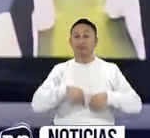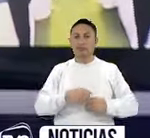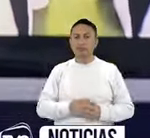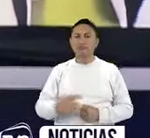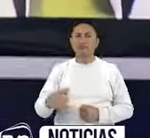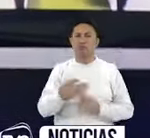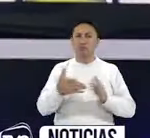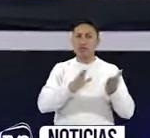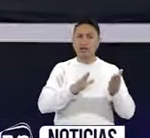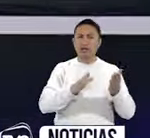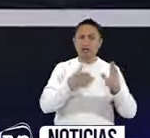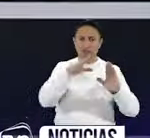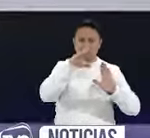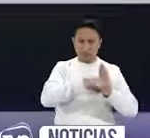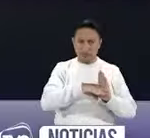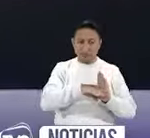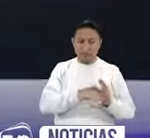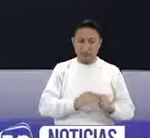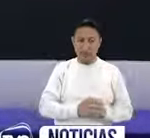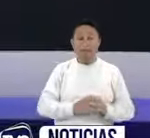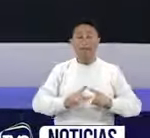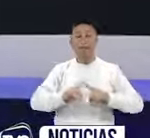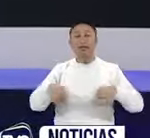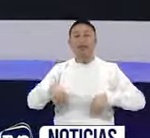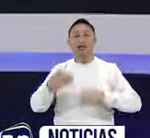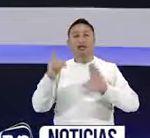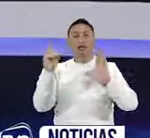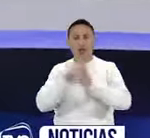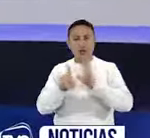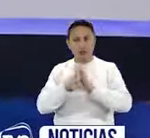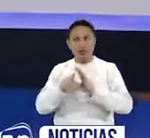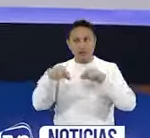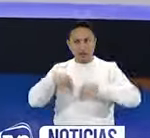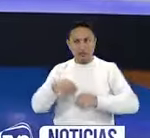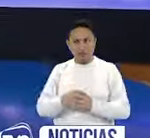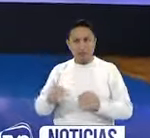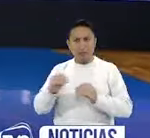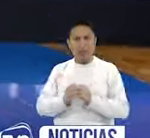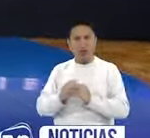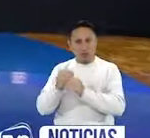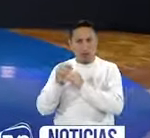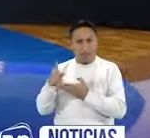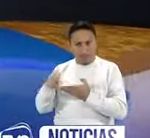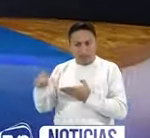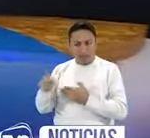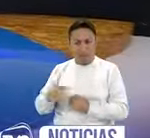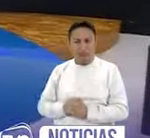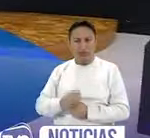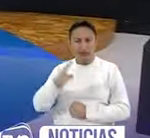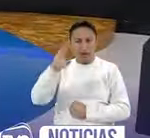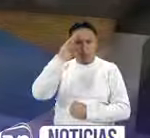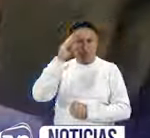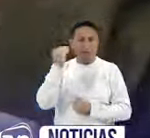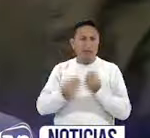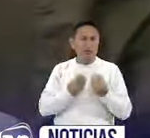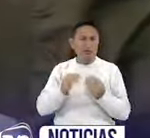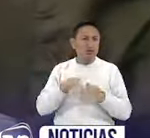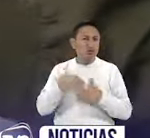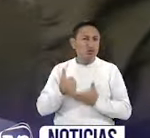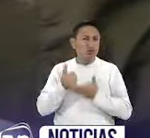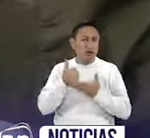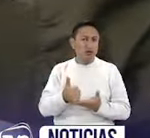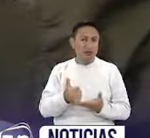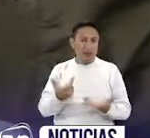sin embargo, las denuncias de extorsiones aumentaron. ¿Qué acciones tomará la Policía Nacional y el municipio?